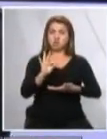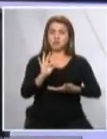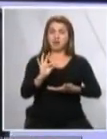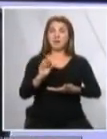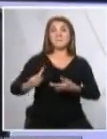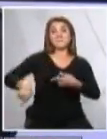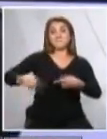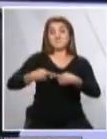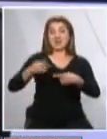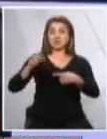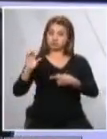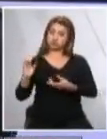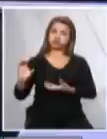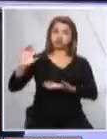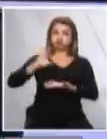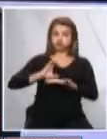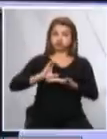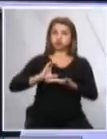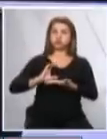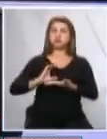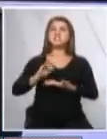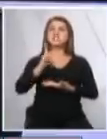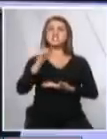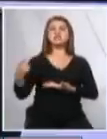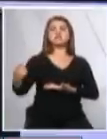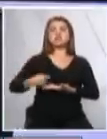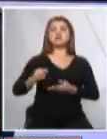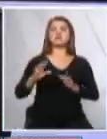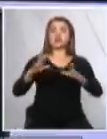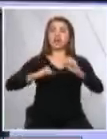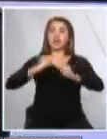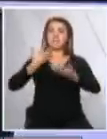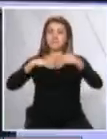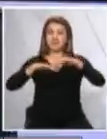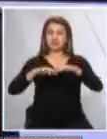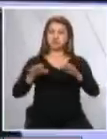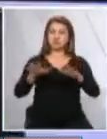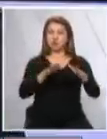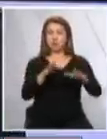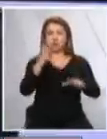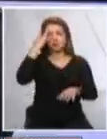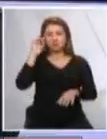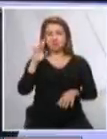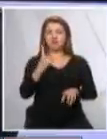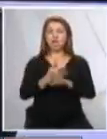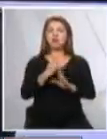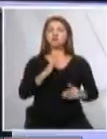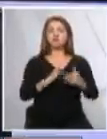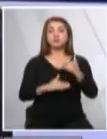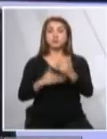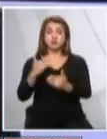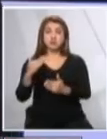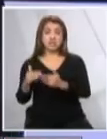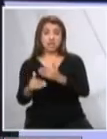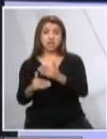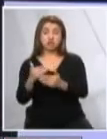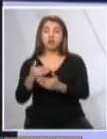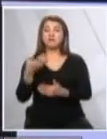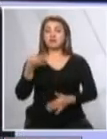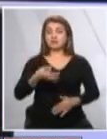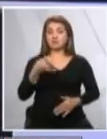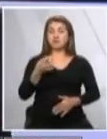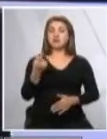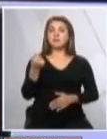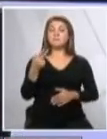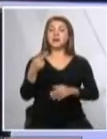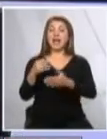y se sabía que ese financiamiento venía fundamentalmente de grandes empresas. Y más o menos se sabía que había un proceso en el cual efectivamente las